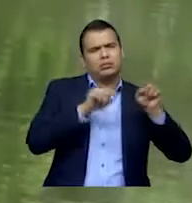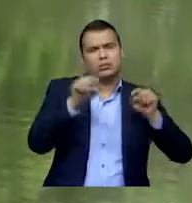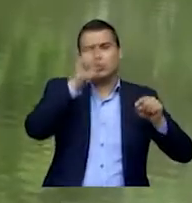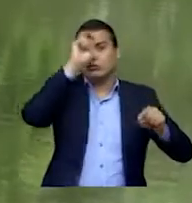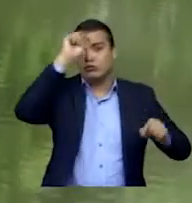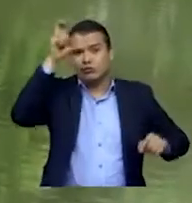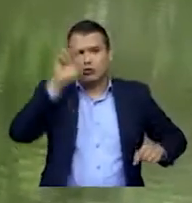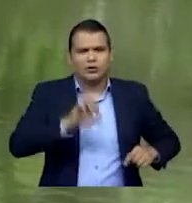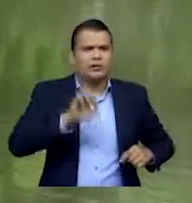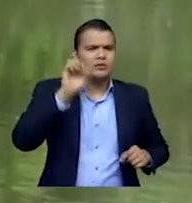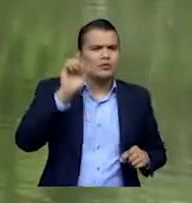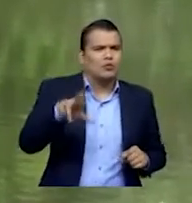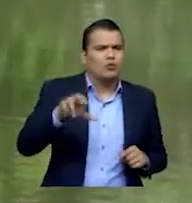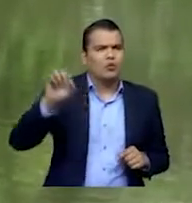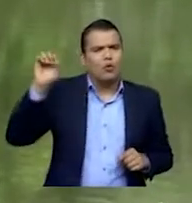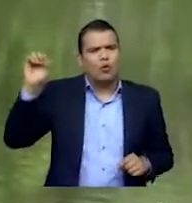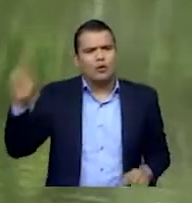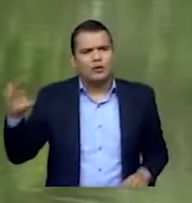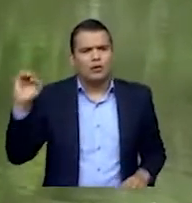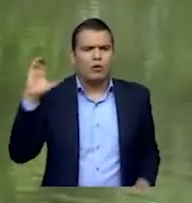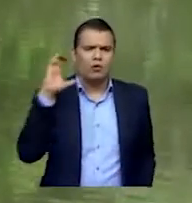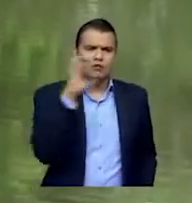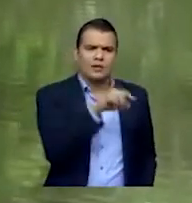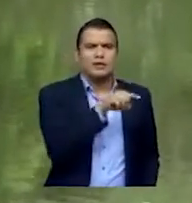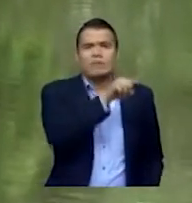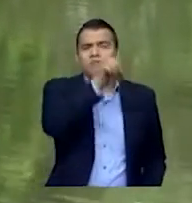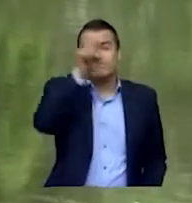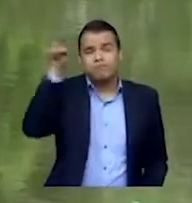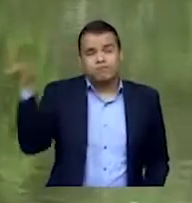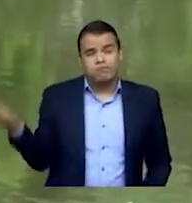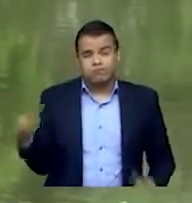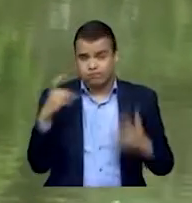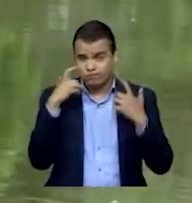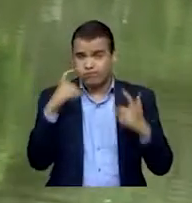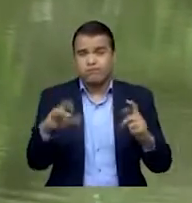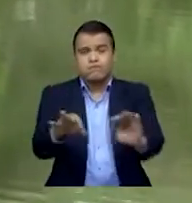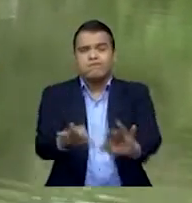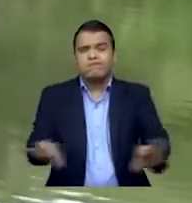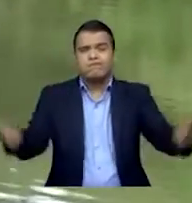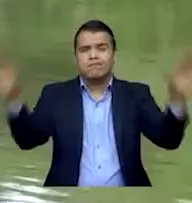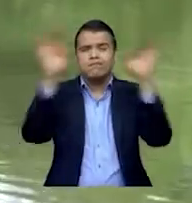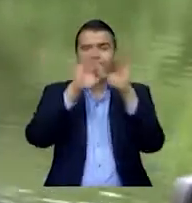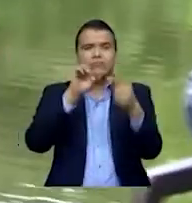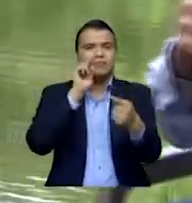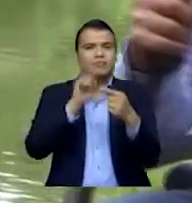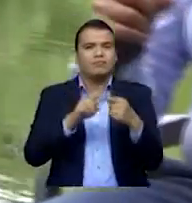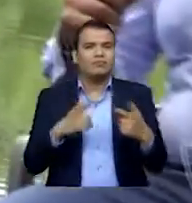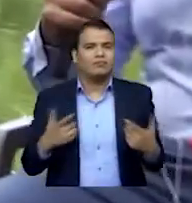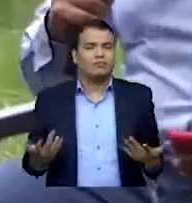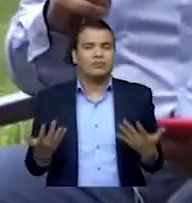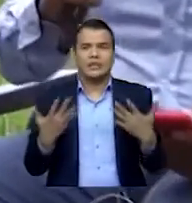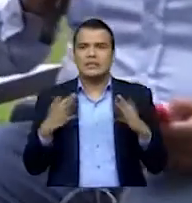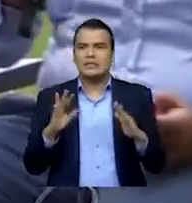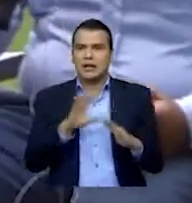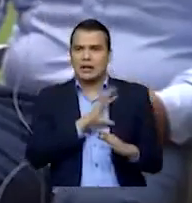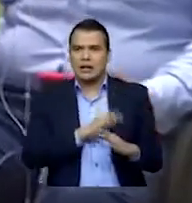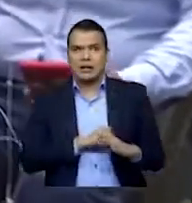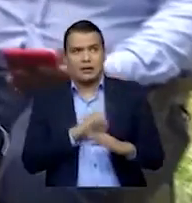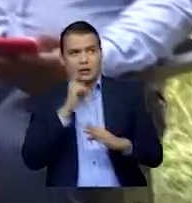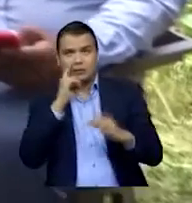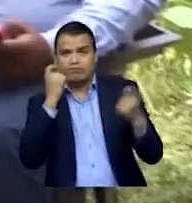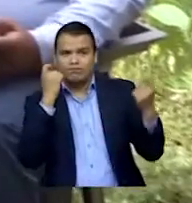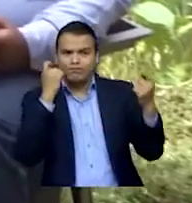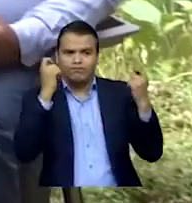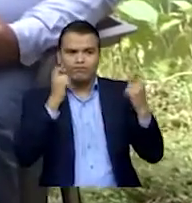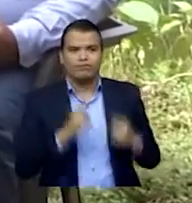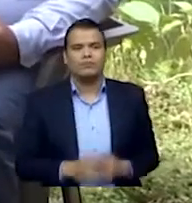norte en el sur en el oriente en el occidente que son tan importantes para proteger nuestra ciudad que se hizo aquí director en términos de